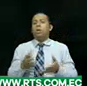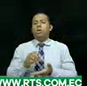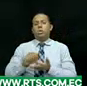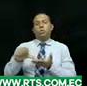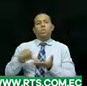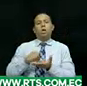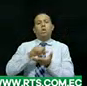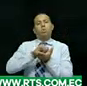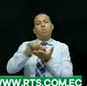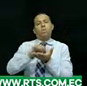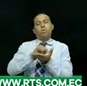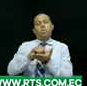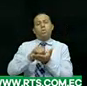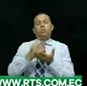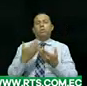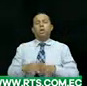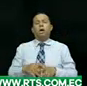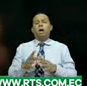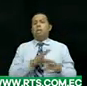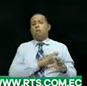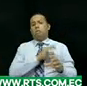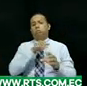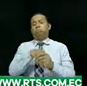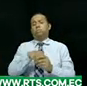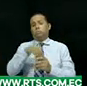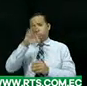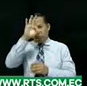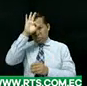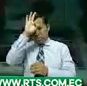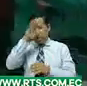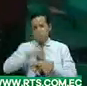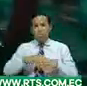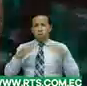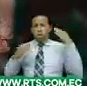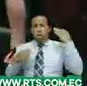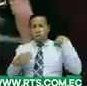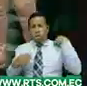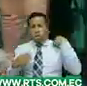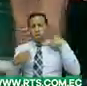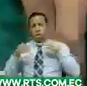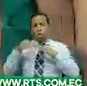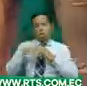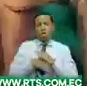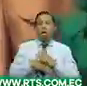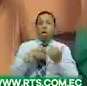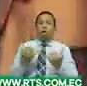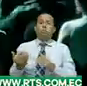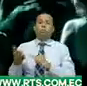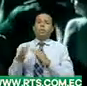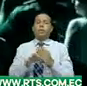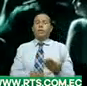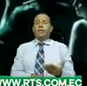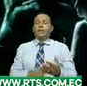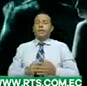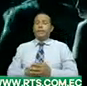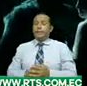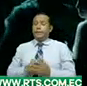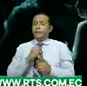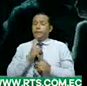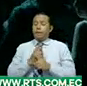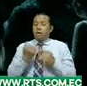fue hospitalizado hace pocos días por una neumonía, la que lo llevó a la muerte. Hoy se ha convertido en una